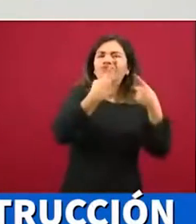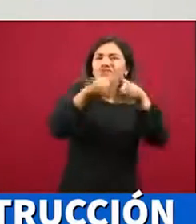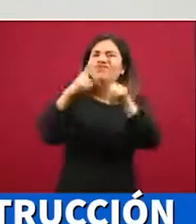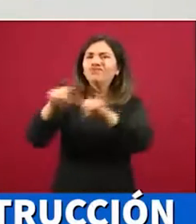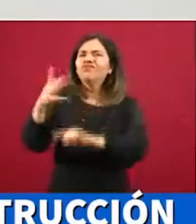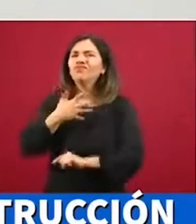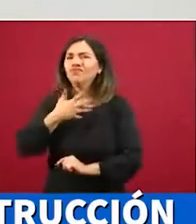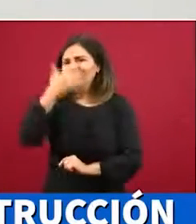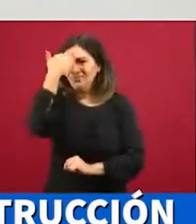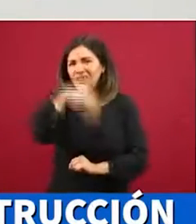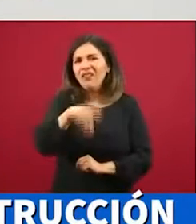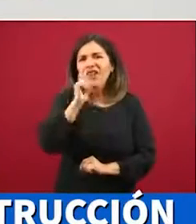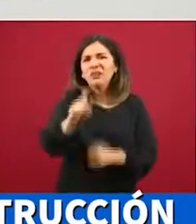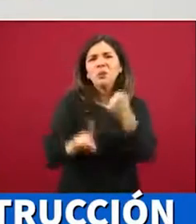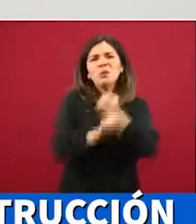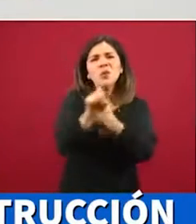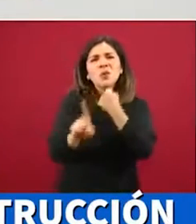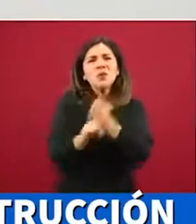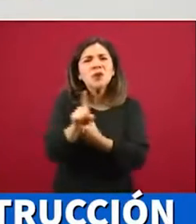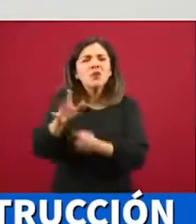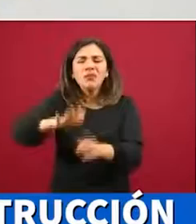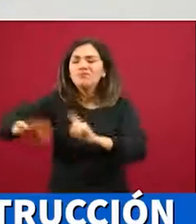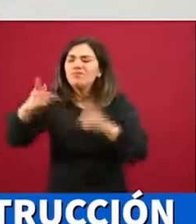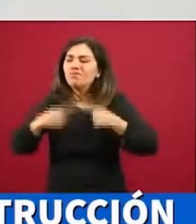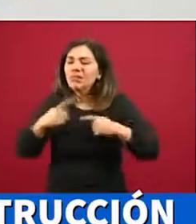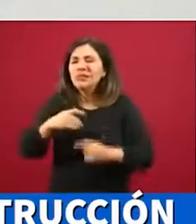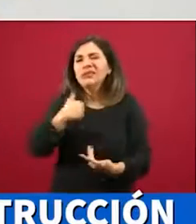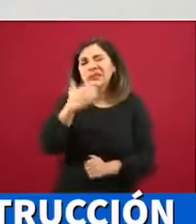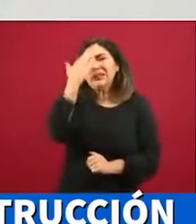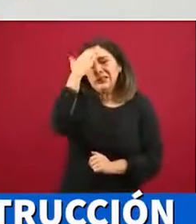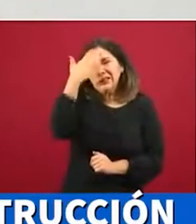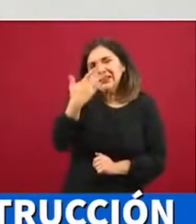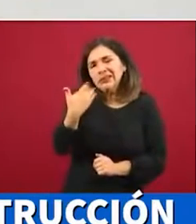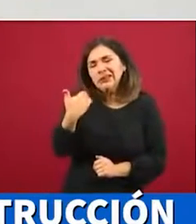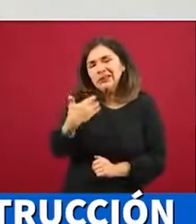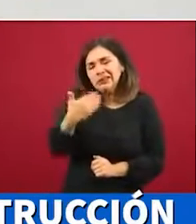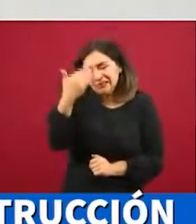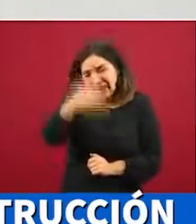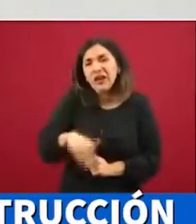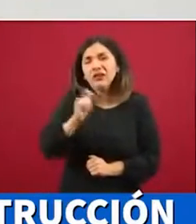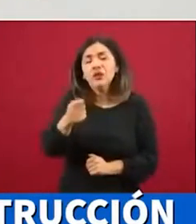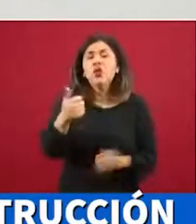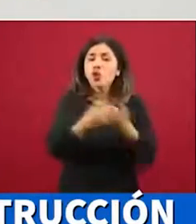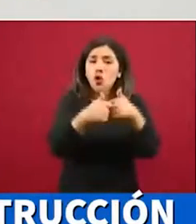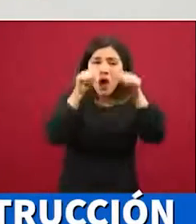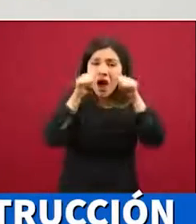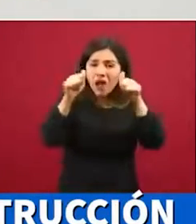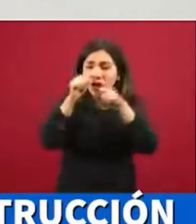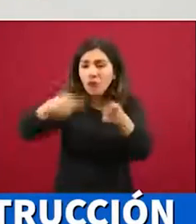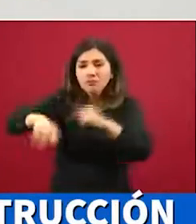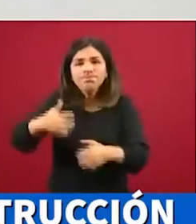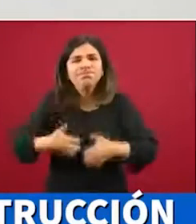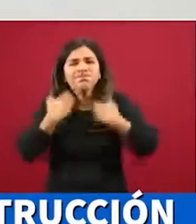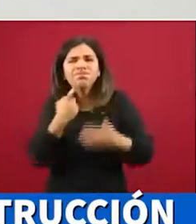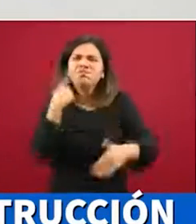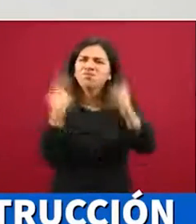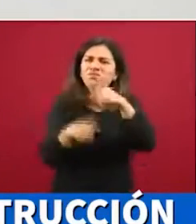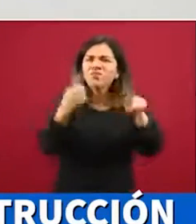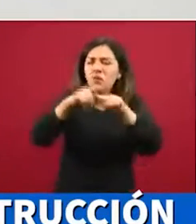y problemas de la sociedad y atender permanentemente las quejas y